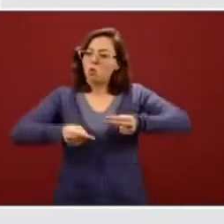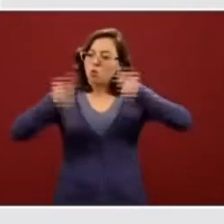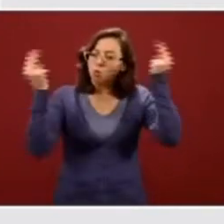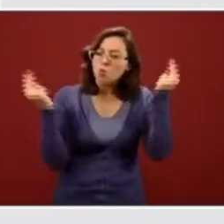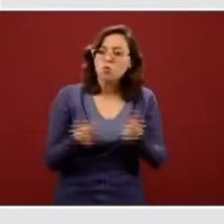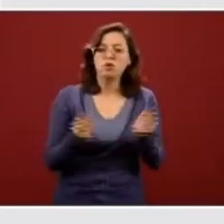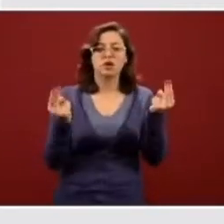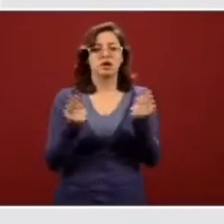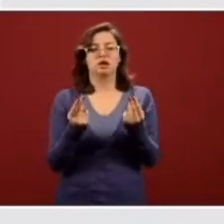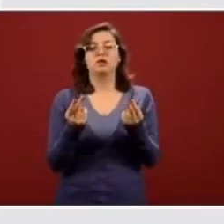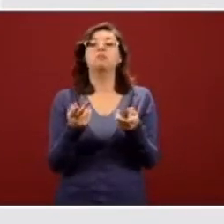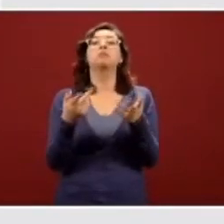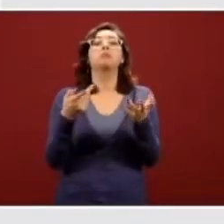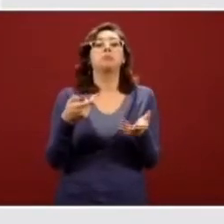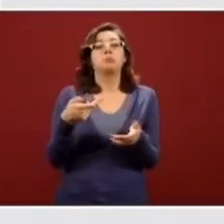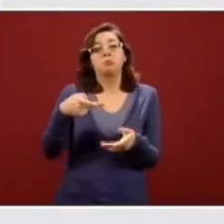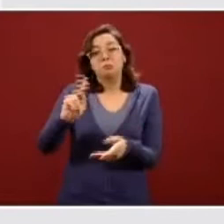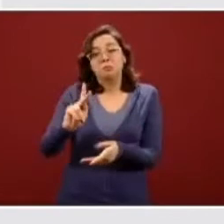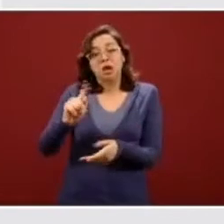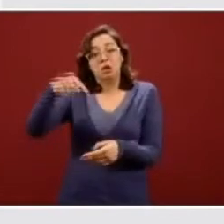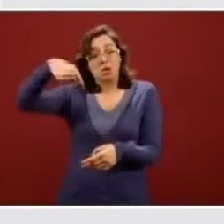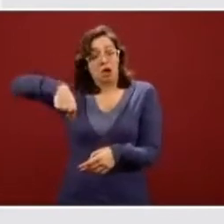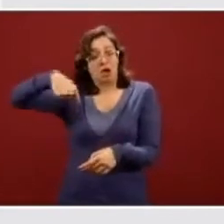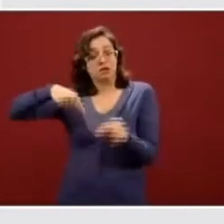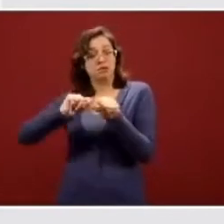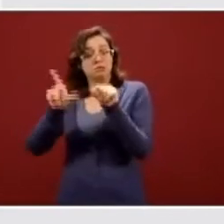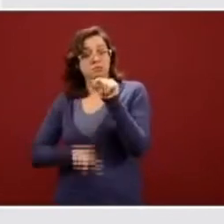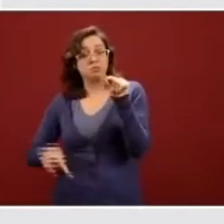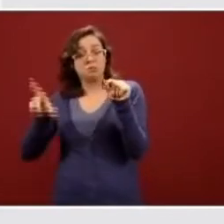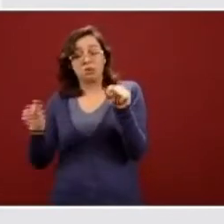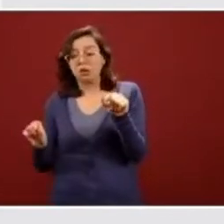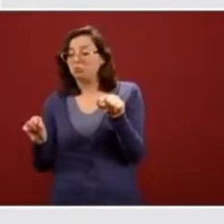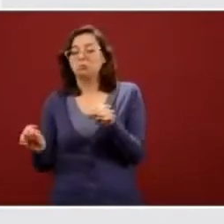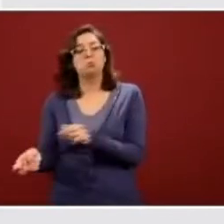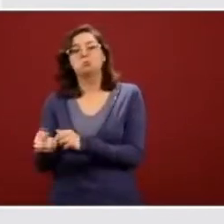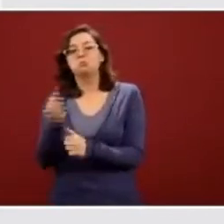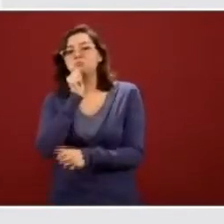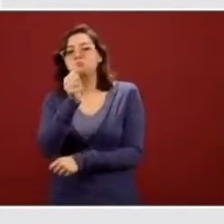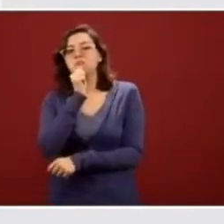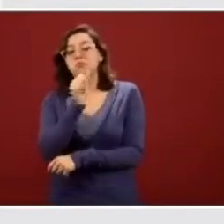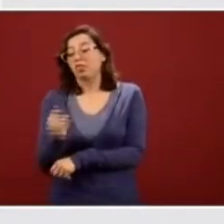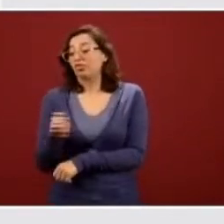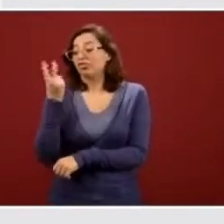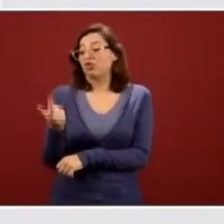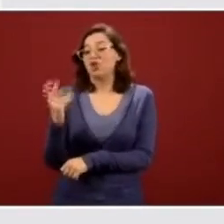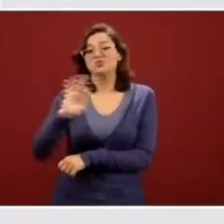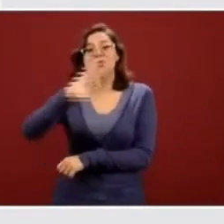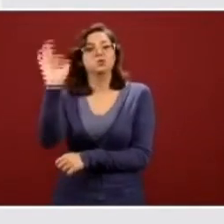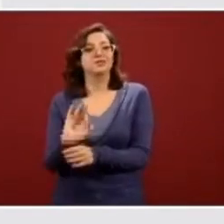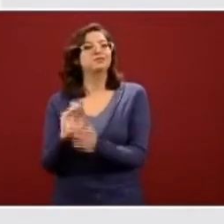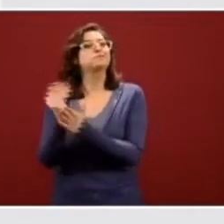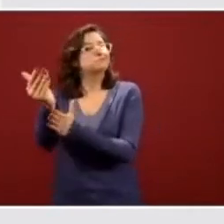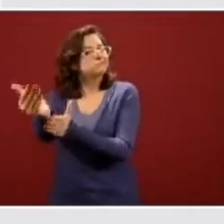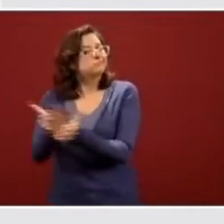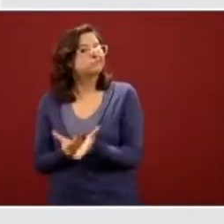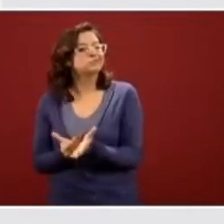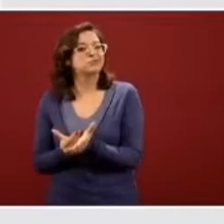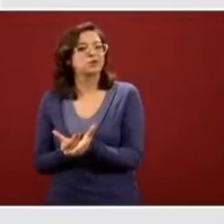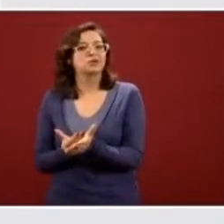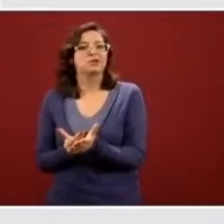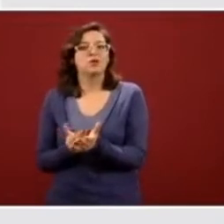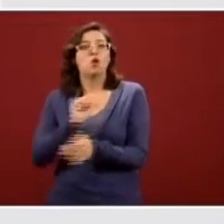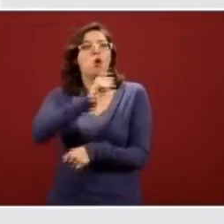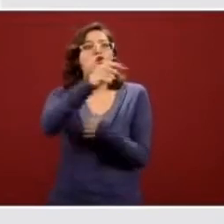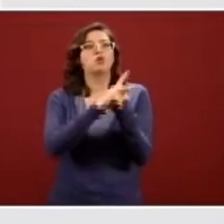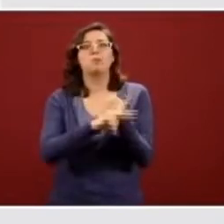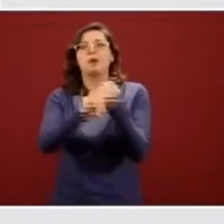cuidados intensivos. En lo que vamos de la transmisión, ese 6 es del 2, es decir, estamos bastante por debajo todavía de